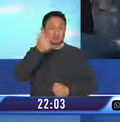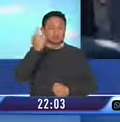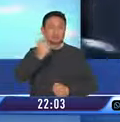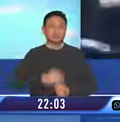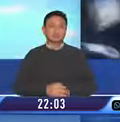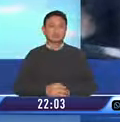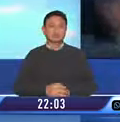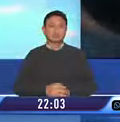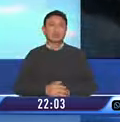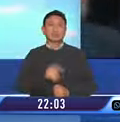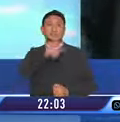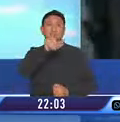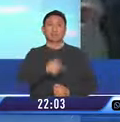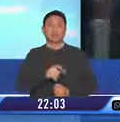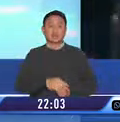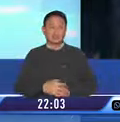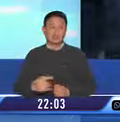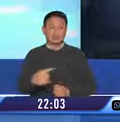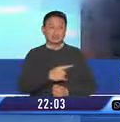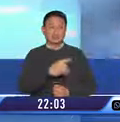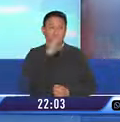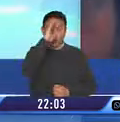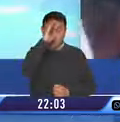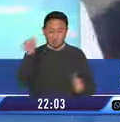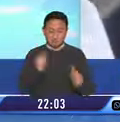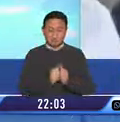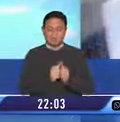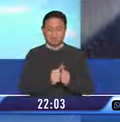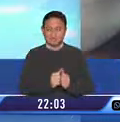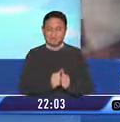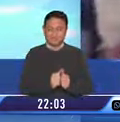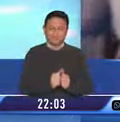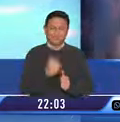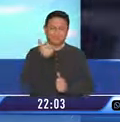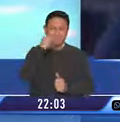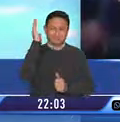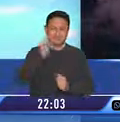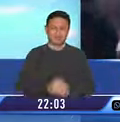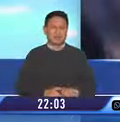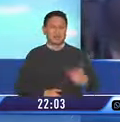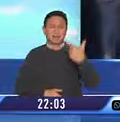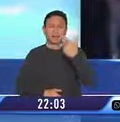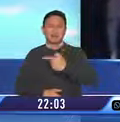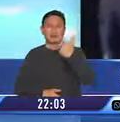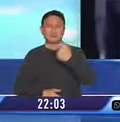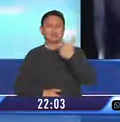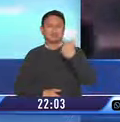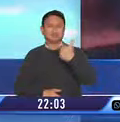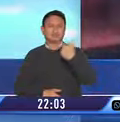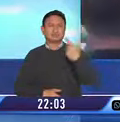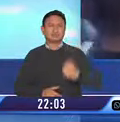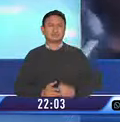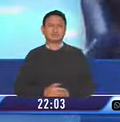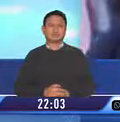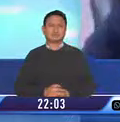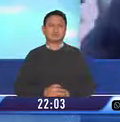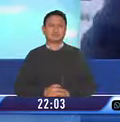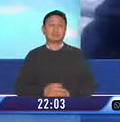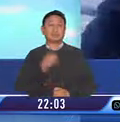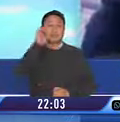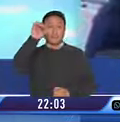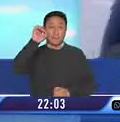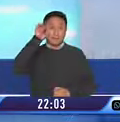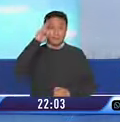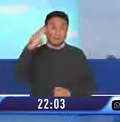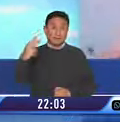Para los sicarios no fue obstáculo el acompañamiento policial que tenía el candidato presidencial en ese instante. De hecho, en el video se